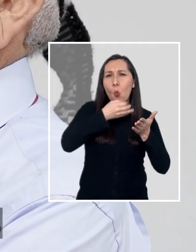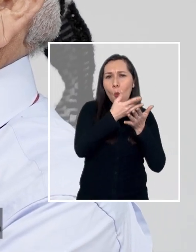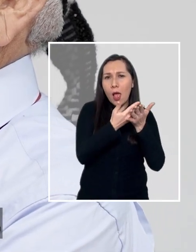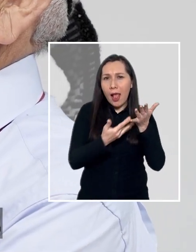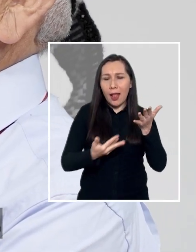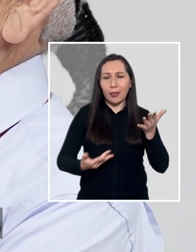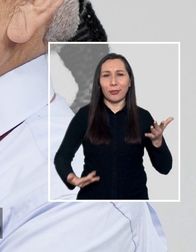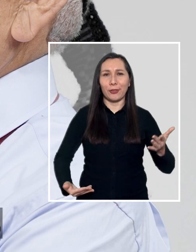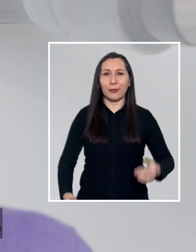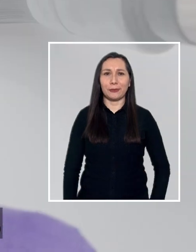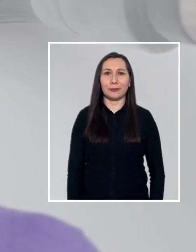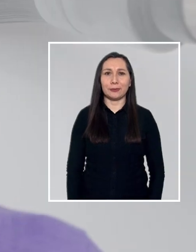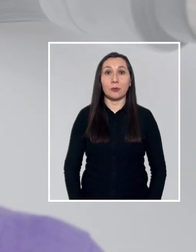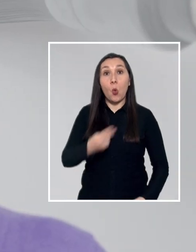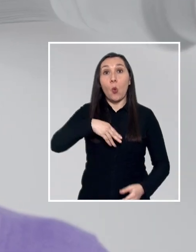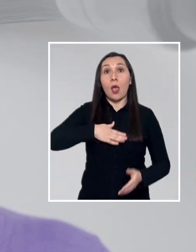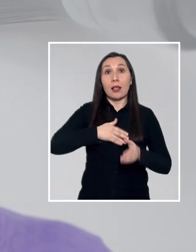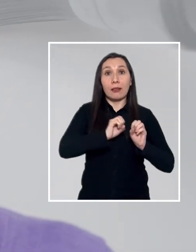ka ebeutun meo.